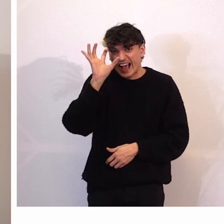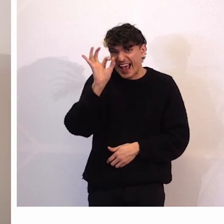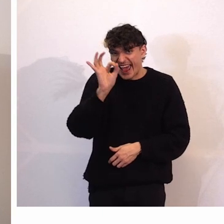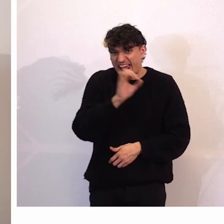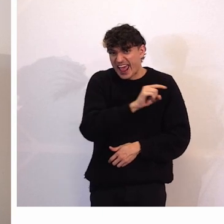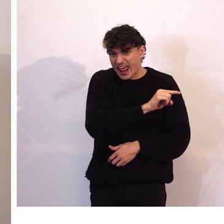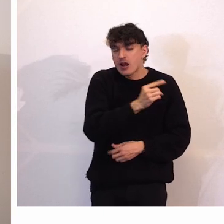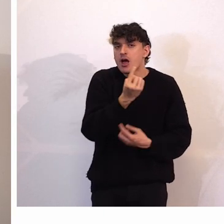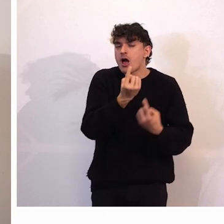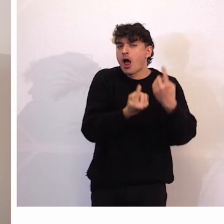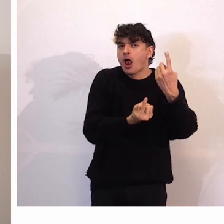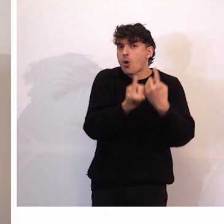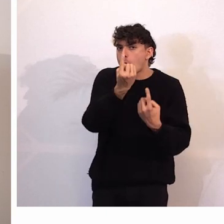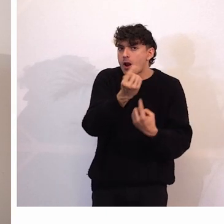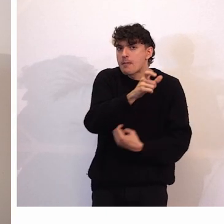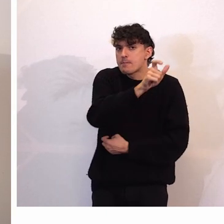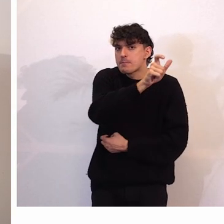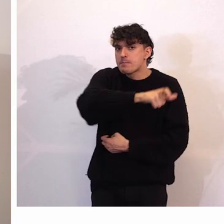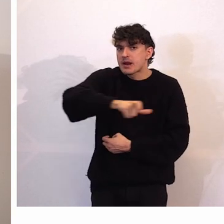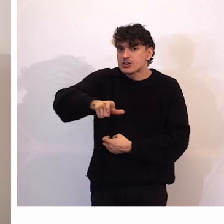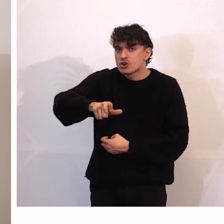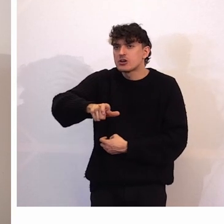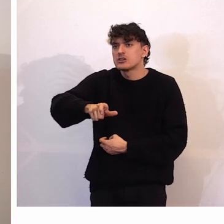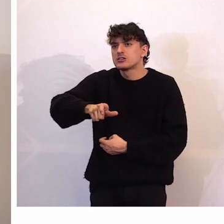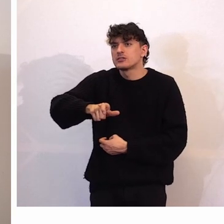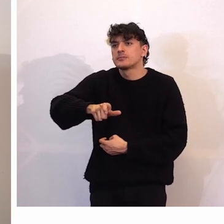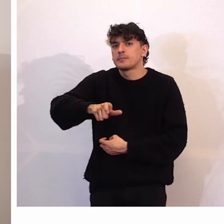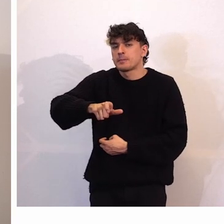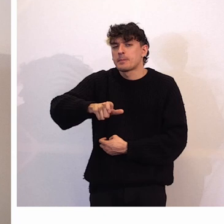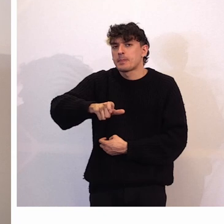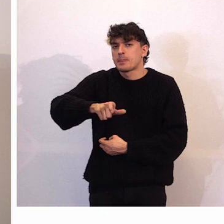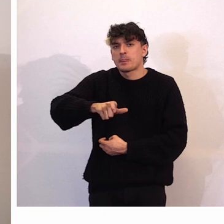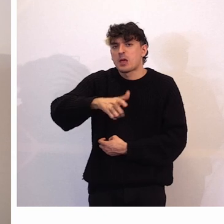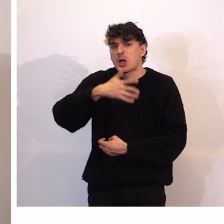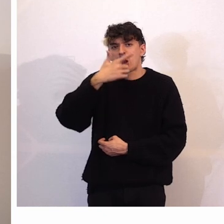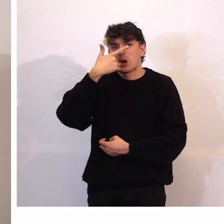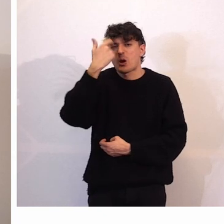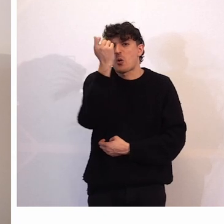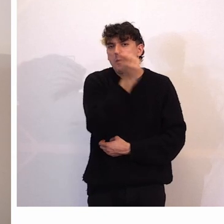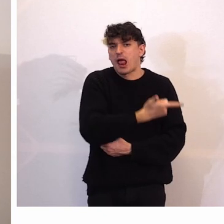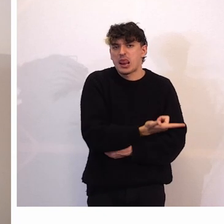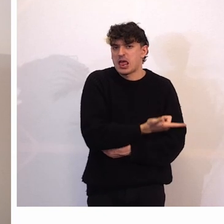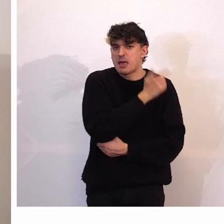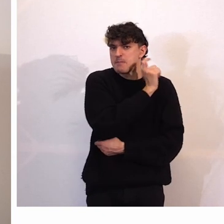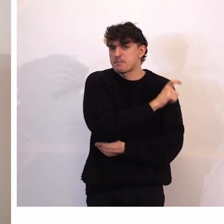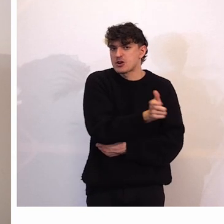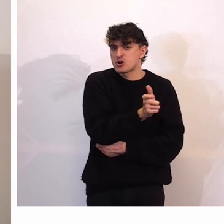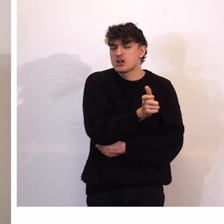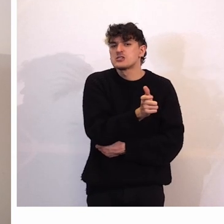que algunas personas que tienen que no valen para nada